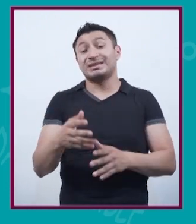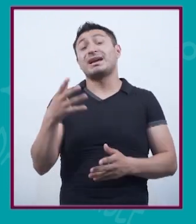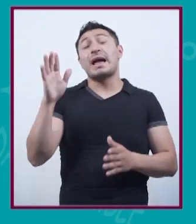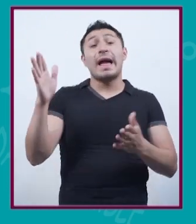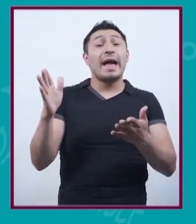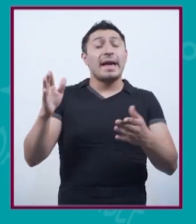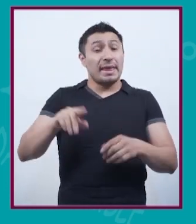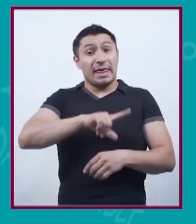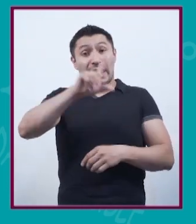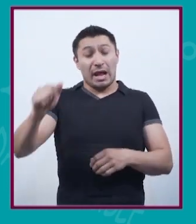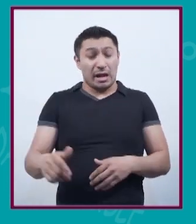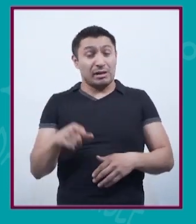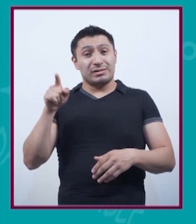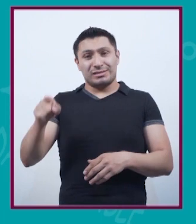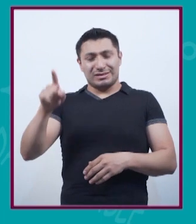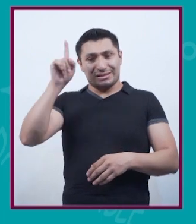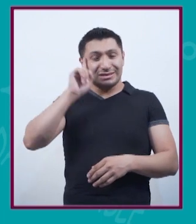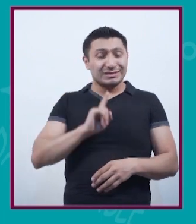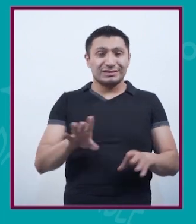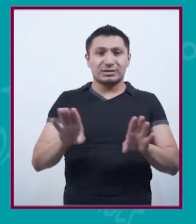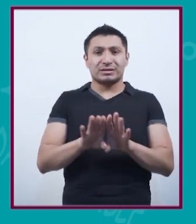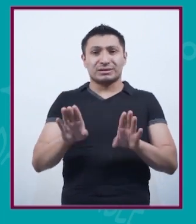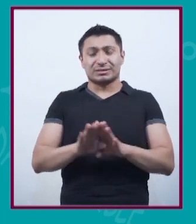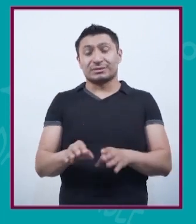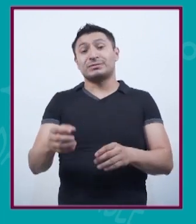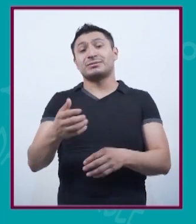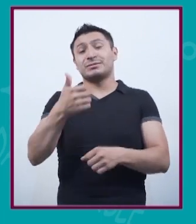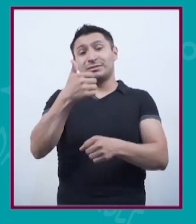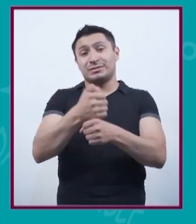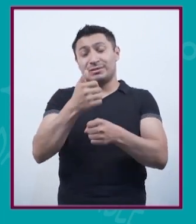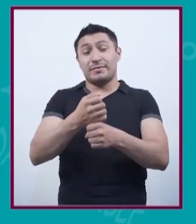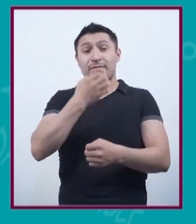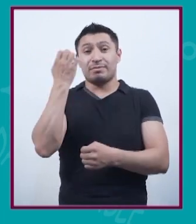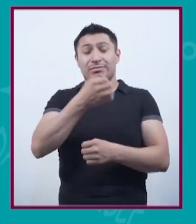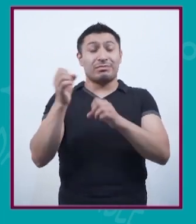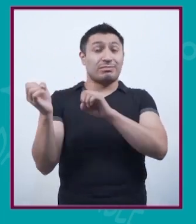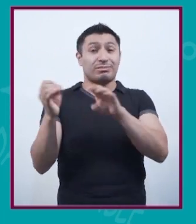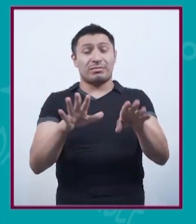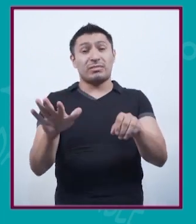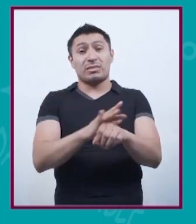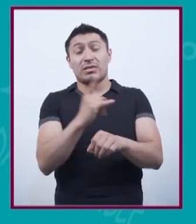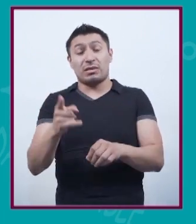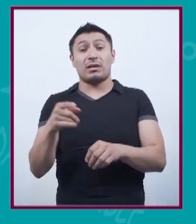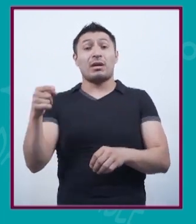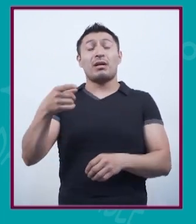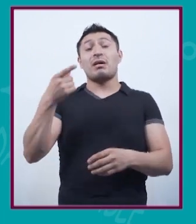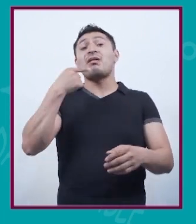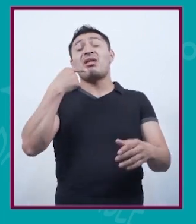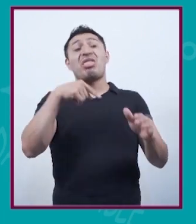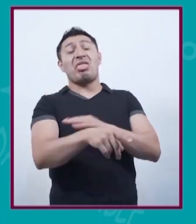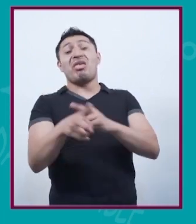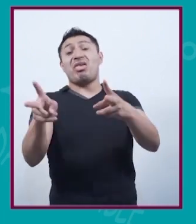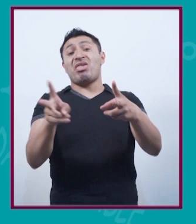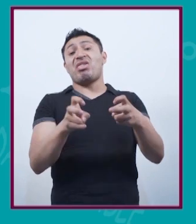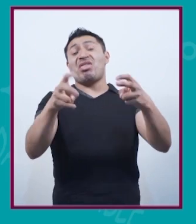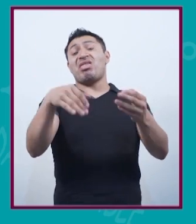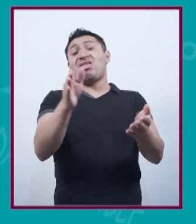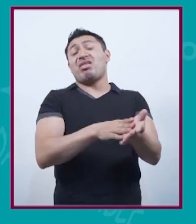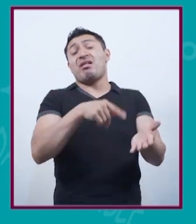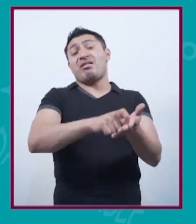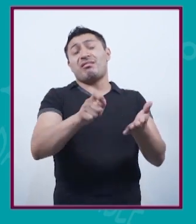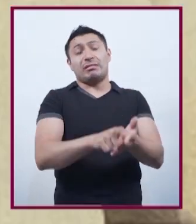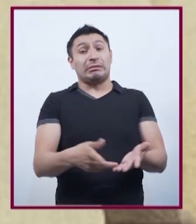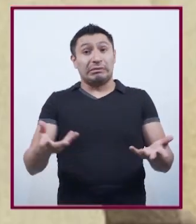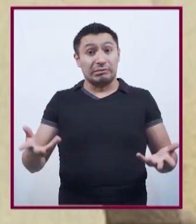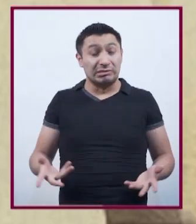si esto fuera poco, años más tarde la pequeña Gabriela tuvo que abandonar la primaria por una injusta acusación de robo de papel para